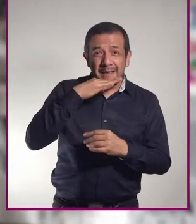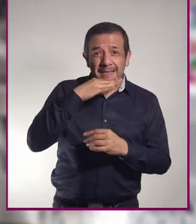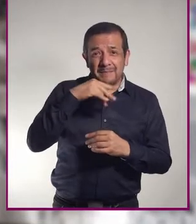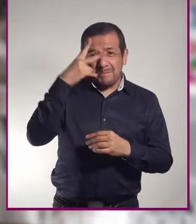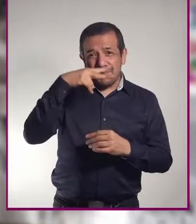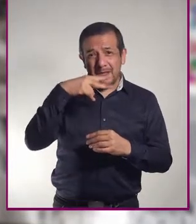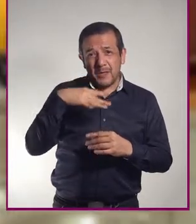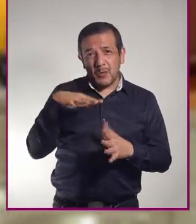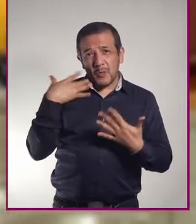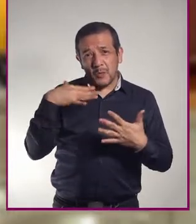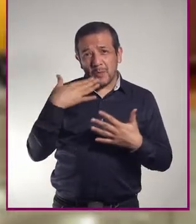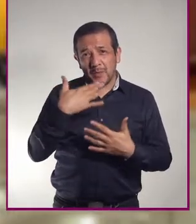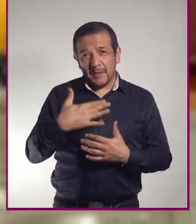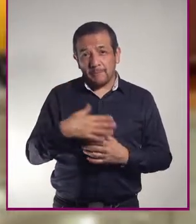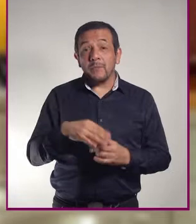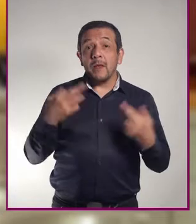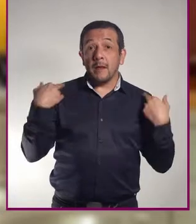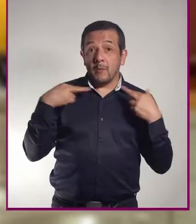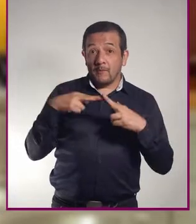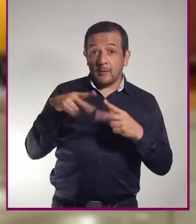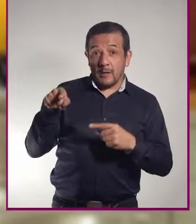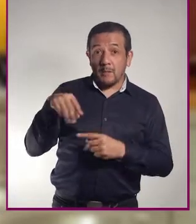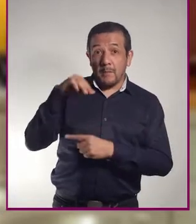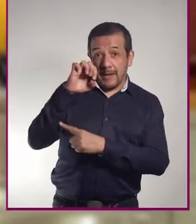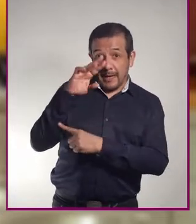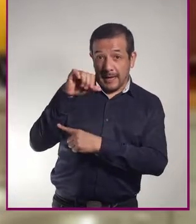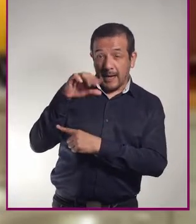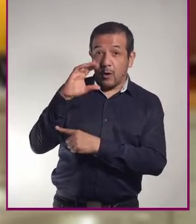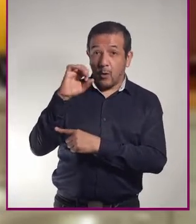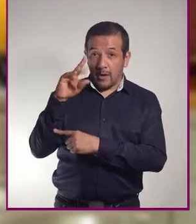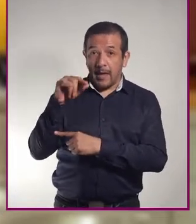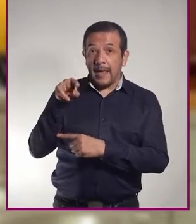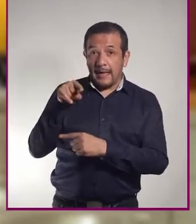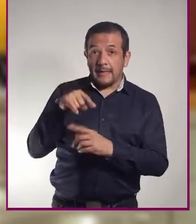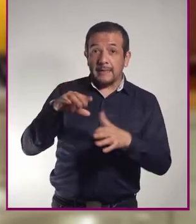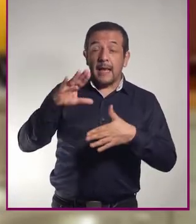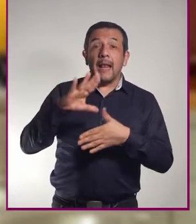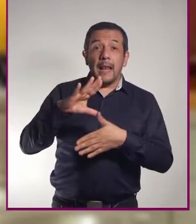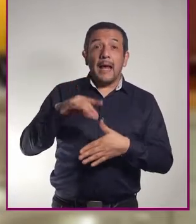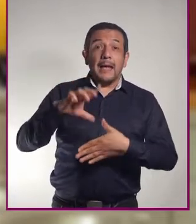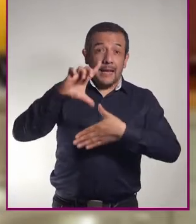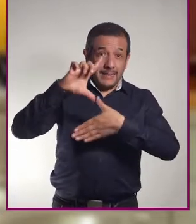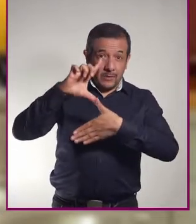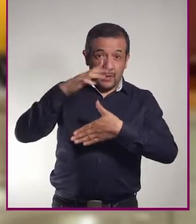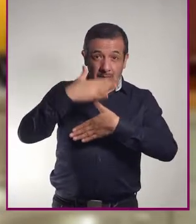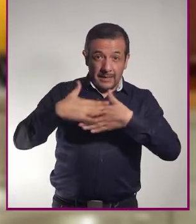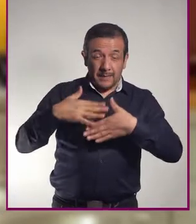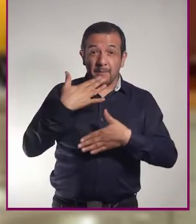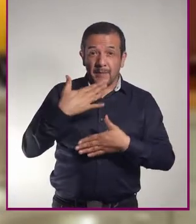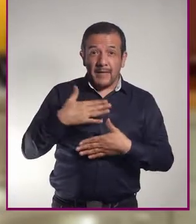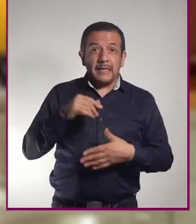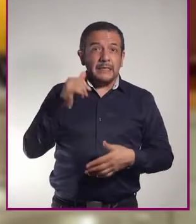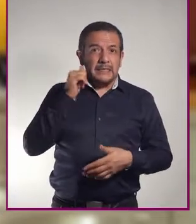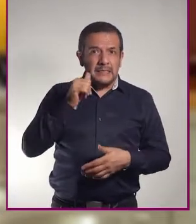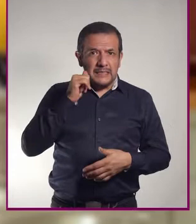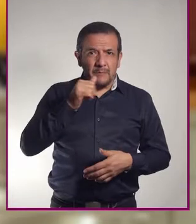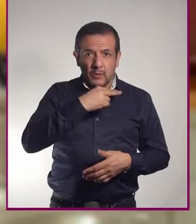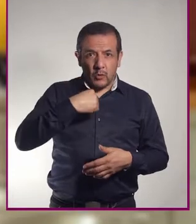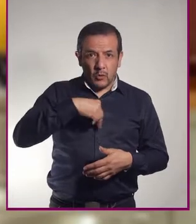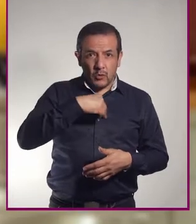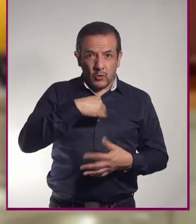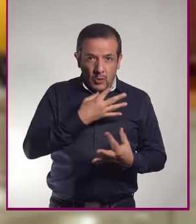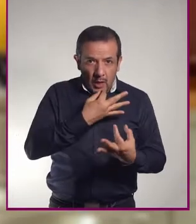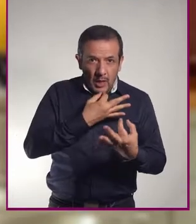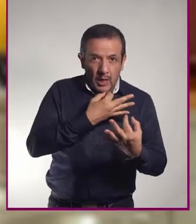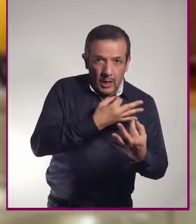mexicana. La profesora Mariana Coria nos dice que la dieta mesoamericana tiene un exquisito sabor que se inclinaba hacia lo amargo, y dicho esto